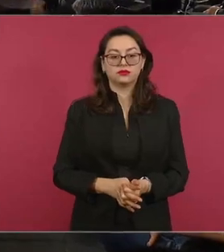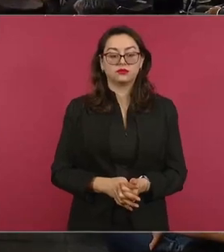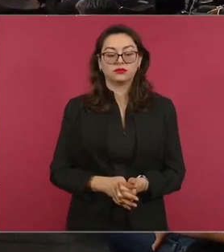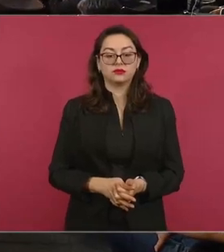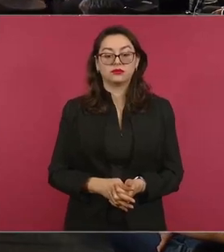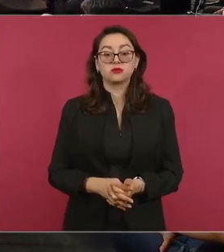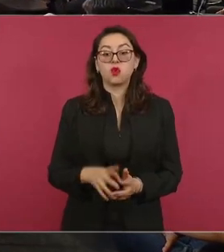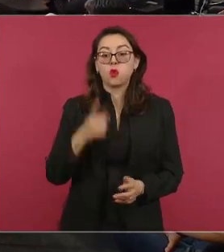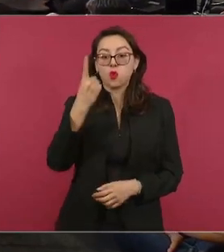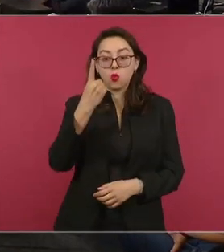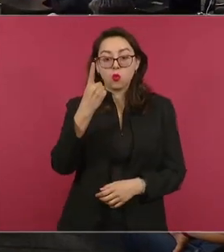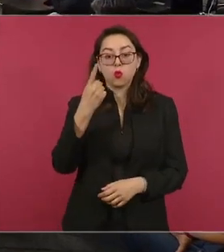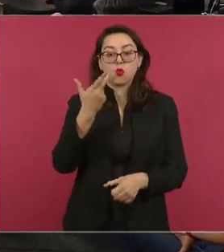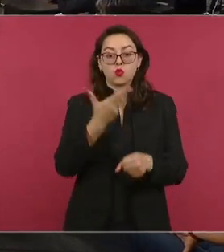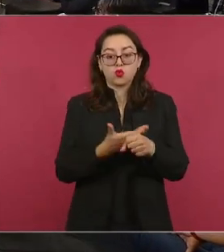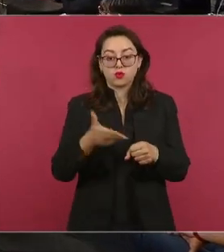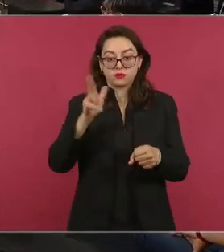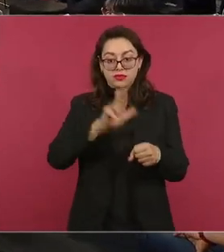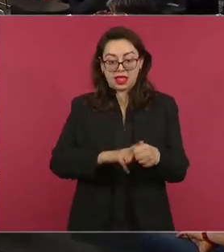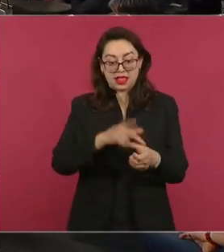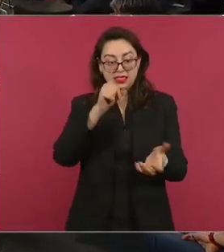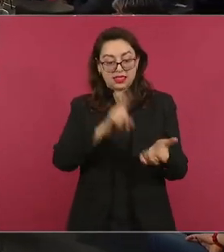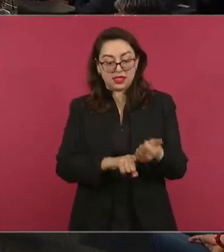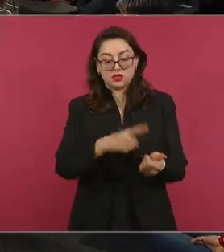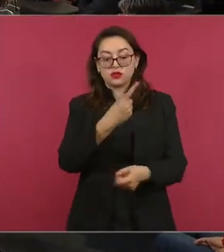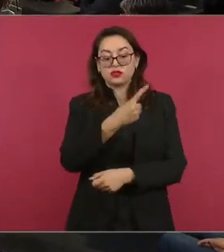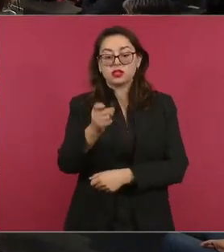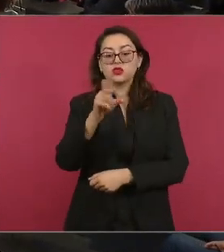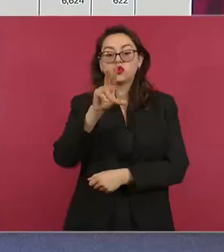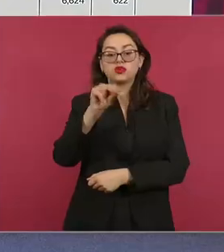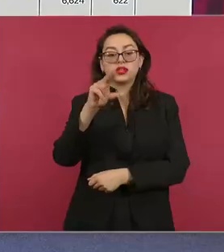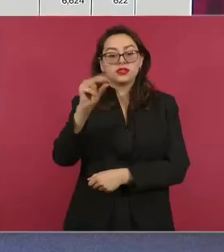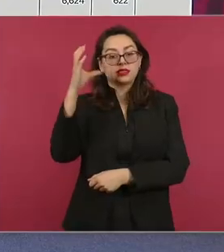¿180 camas, un hospital así?